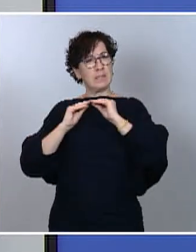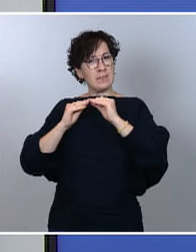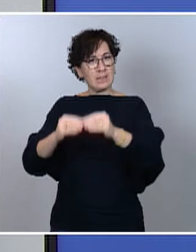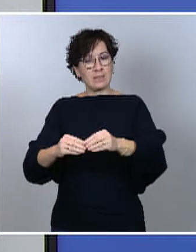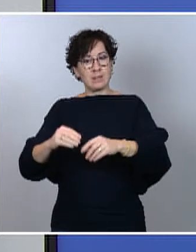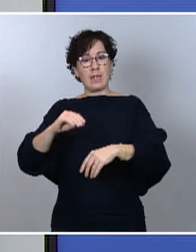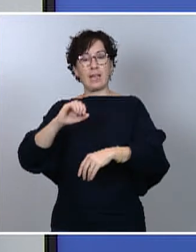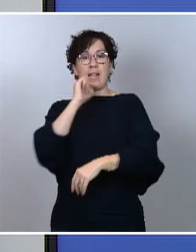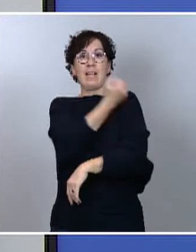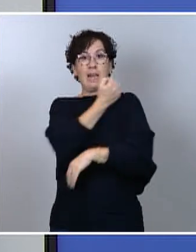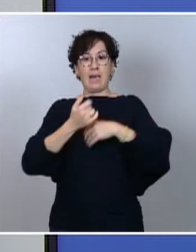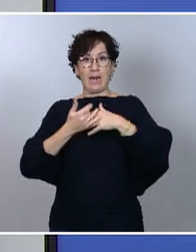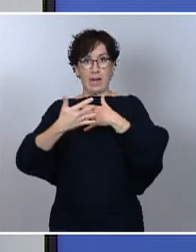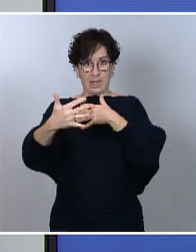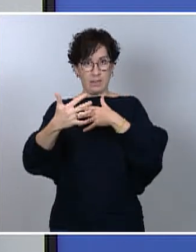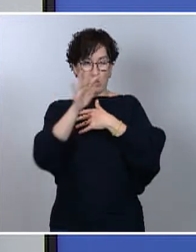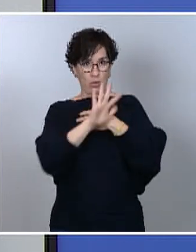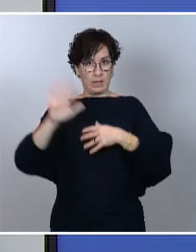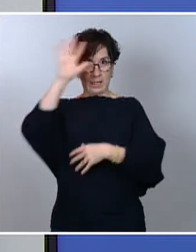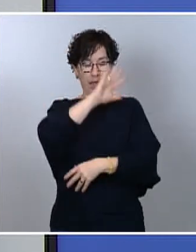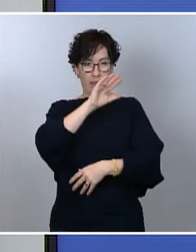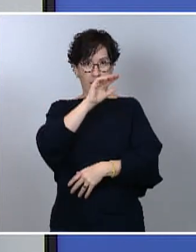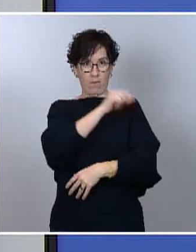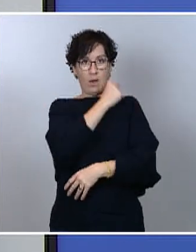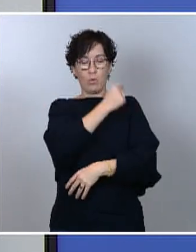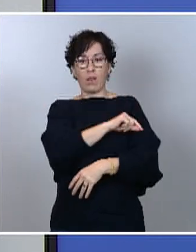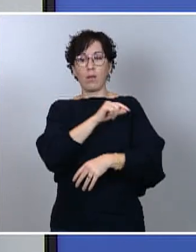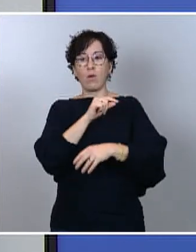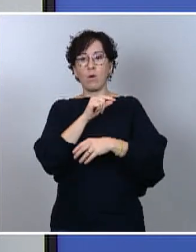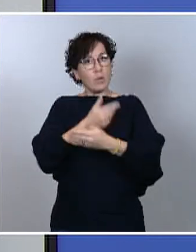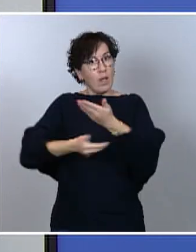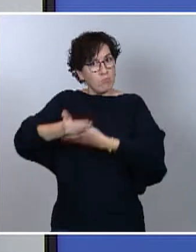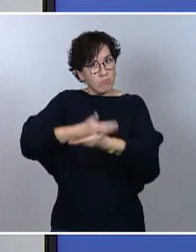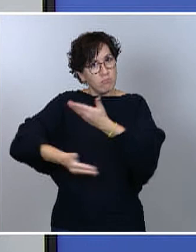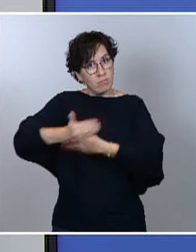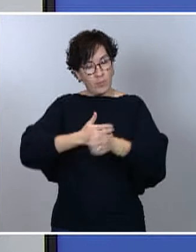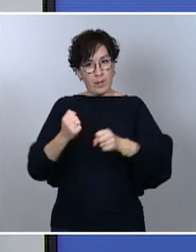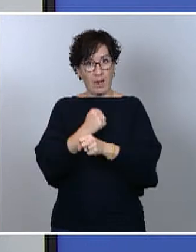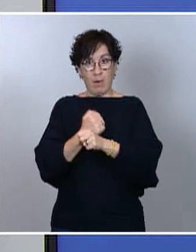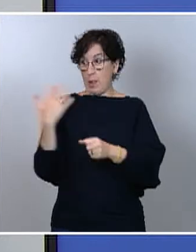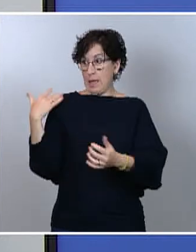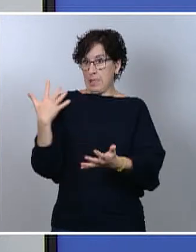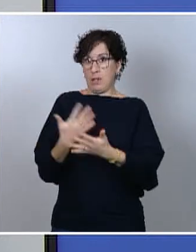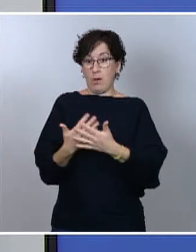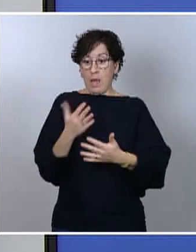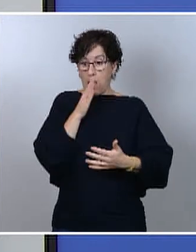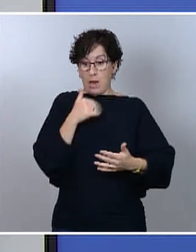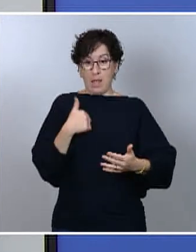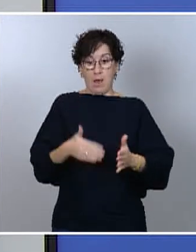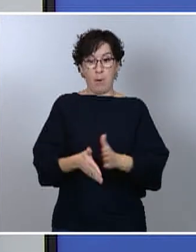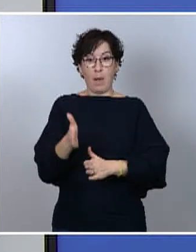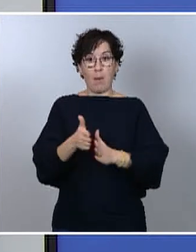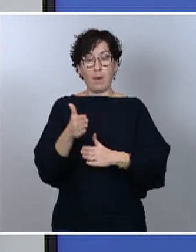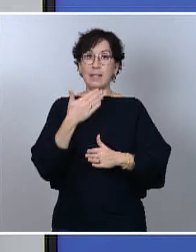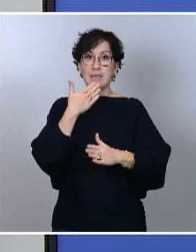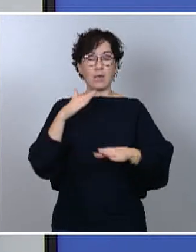vacunación. Lo hemos trabajado conjuntamente desde entonces. Estamos en las fases finales de desarrollo de este registro. En los próximos